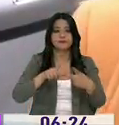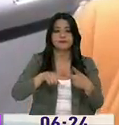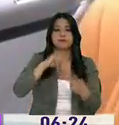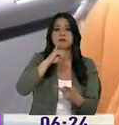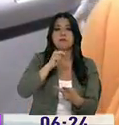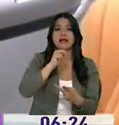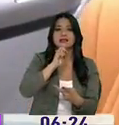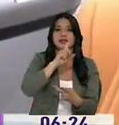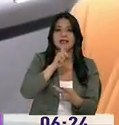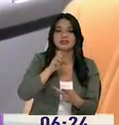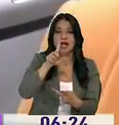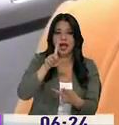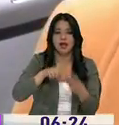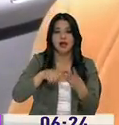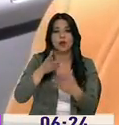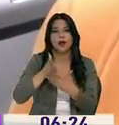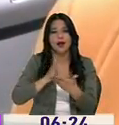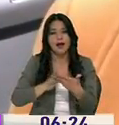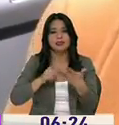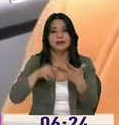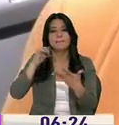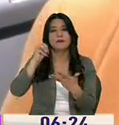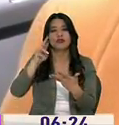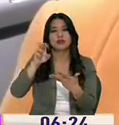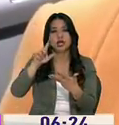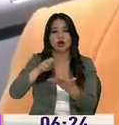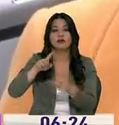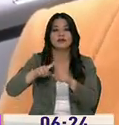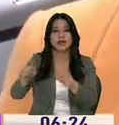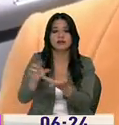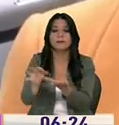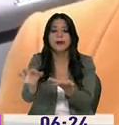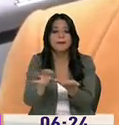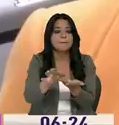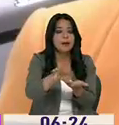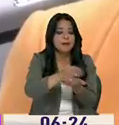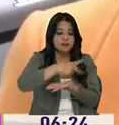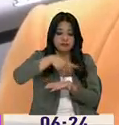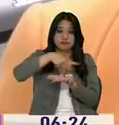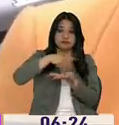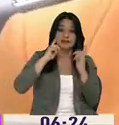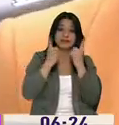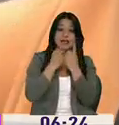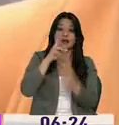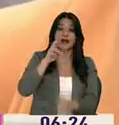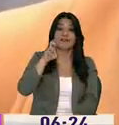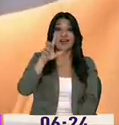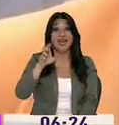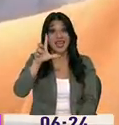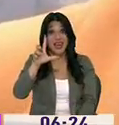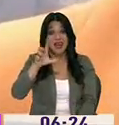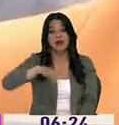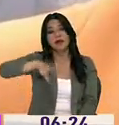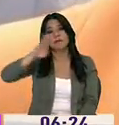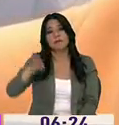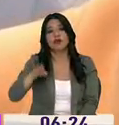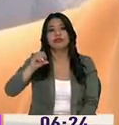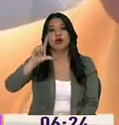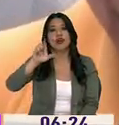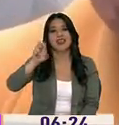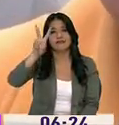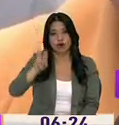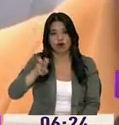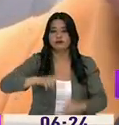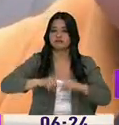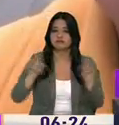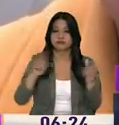el Motilón, el Aguacate, y obviamente la conexión entre la parroquia de San Rafael y Monte Olivo. También agrícola, toda la población en general,